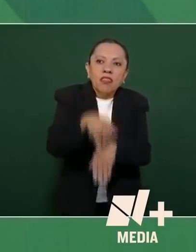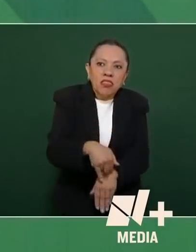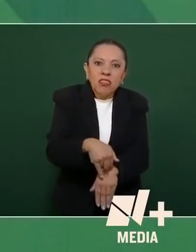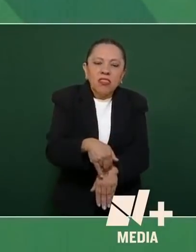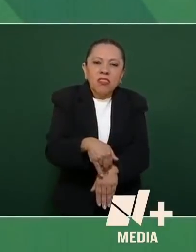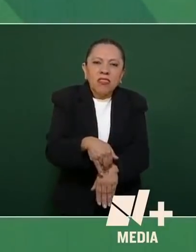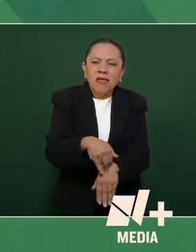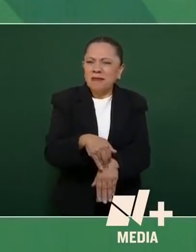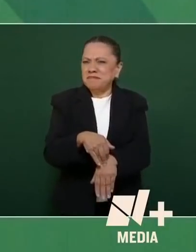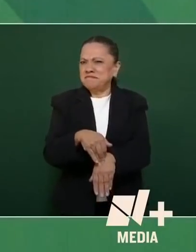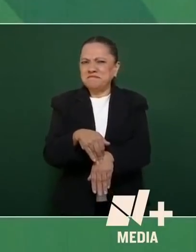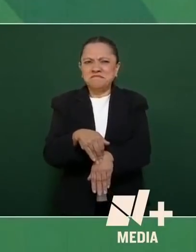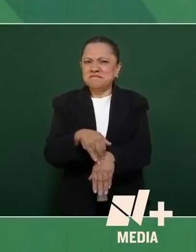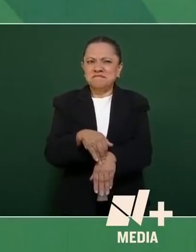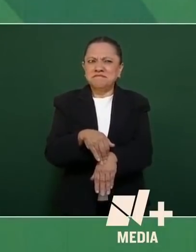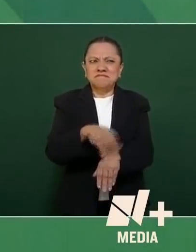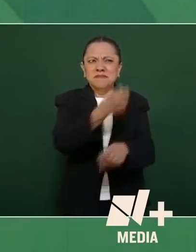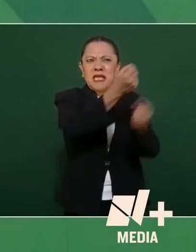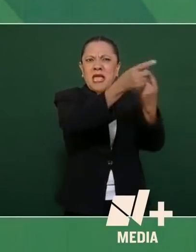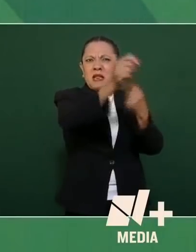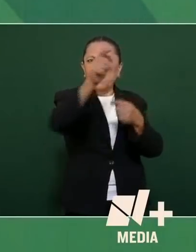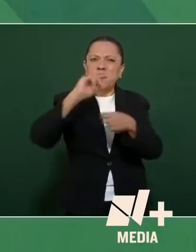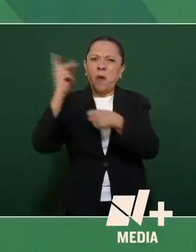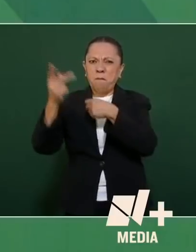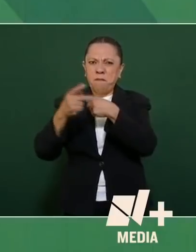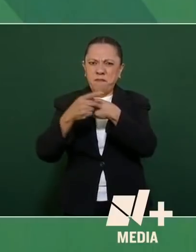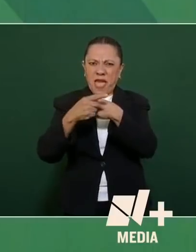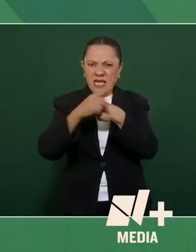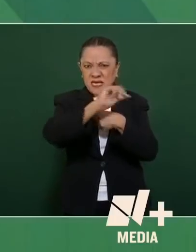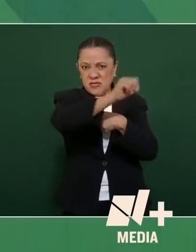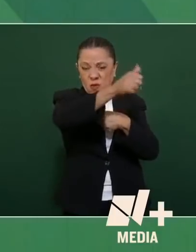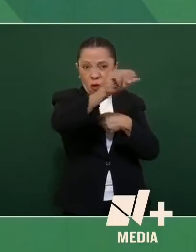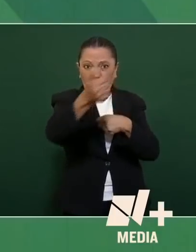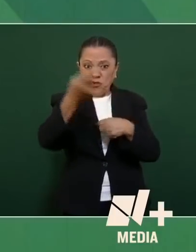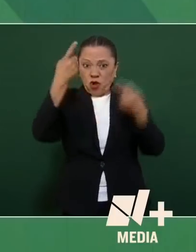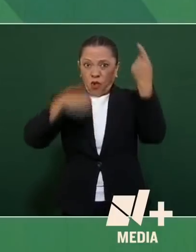de ningún país extranjero,